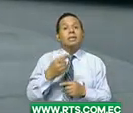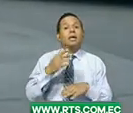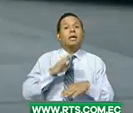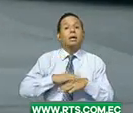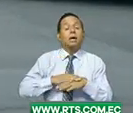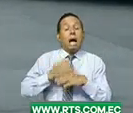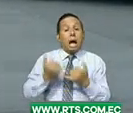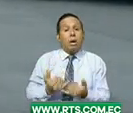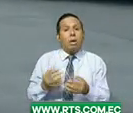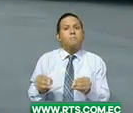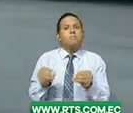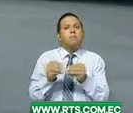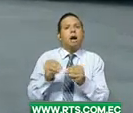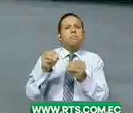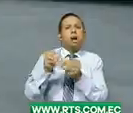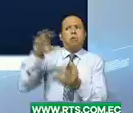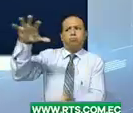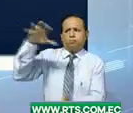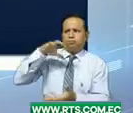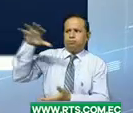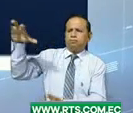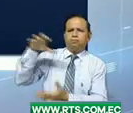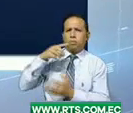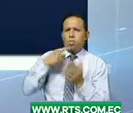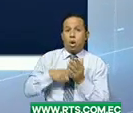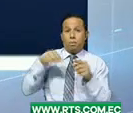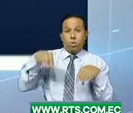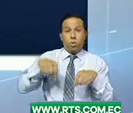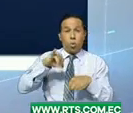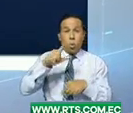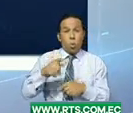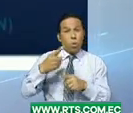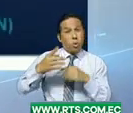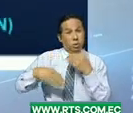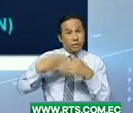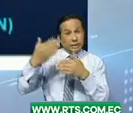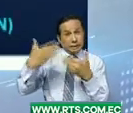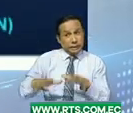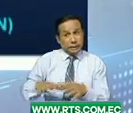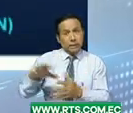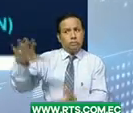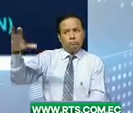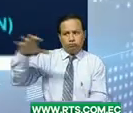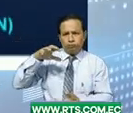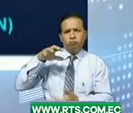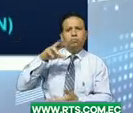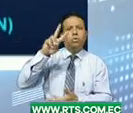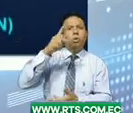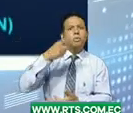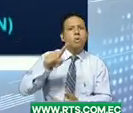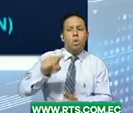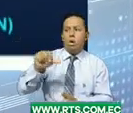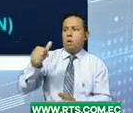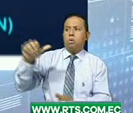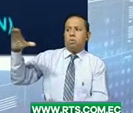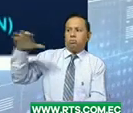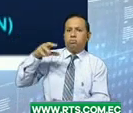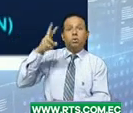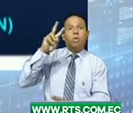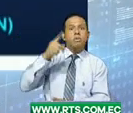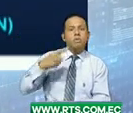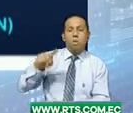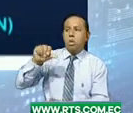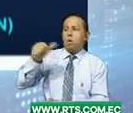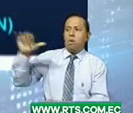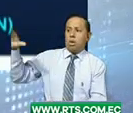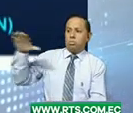lotes de vacunas. A finales de este mes llegan 200,000 dosis de CanSino. En agosto, 2 millones de Sinovac, 500,000 de